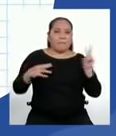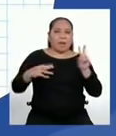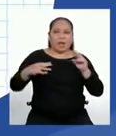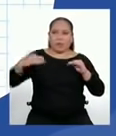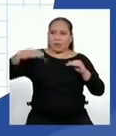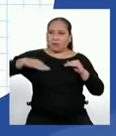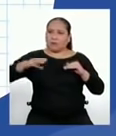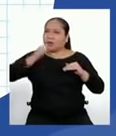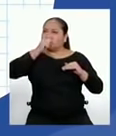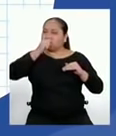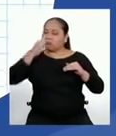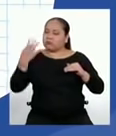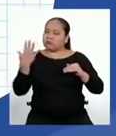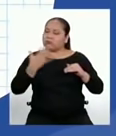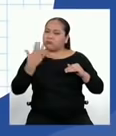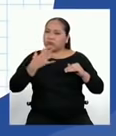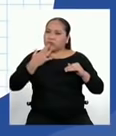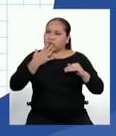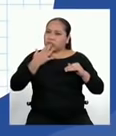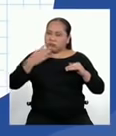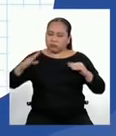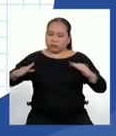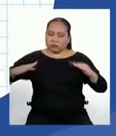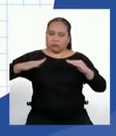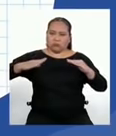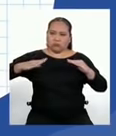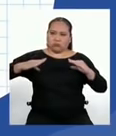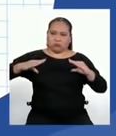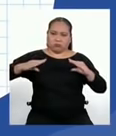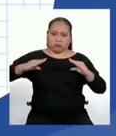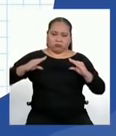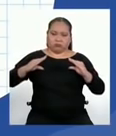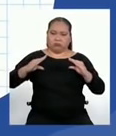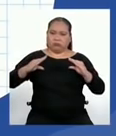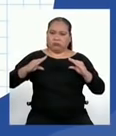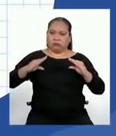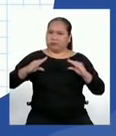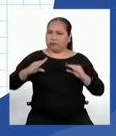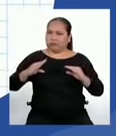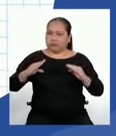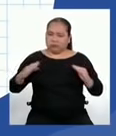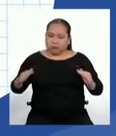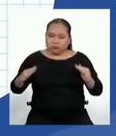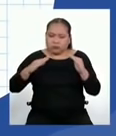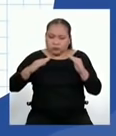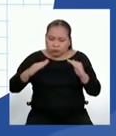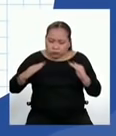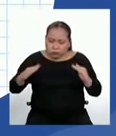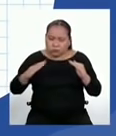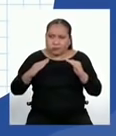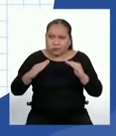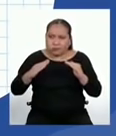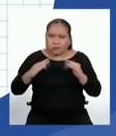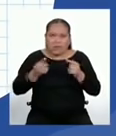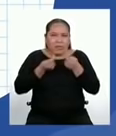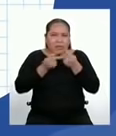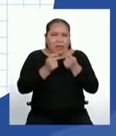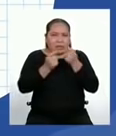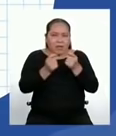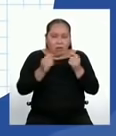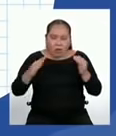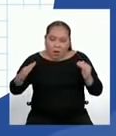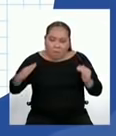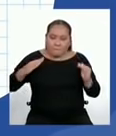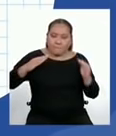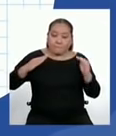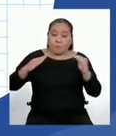de longitud 5 centímetros graficado de color anaranjado, a un punto de la circunferencia tratando de que sus